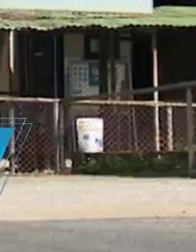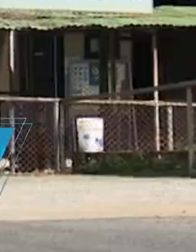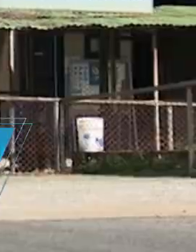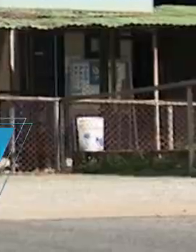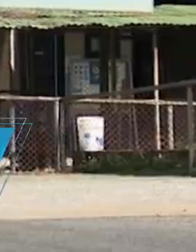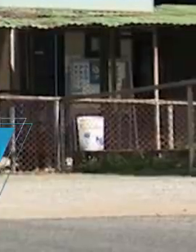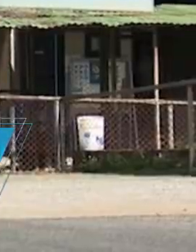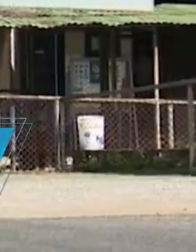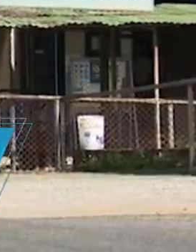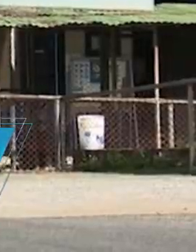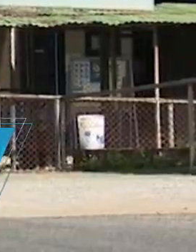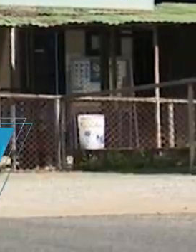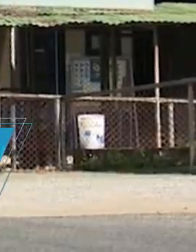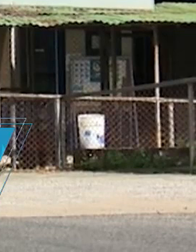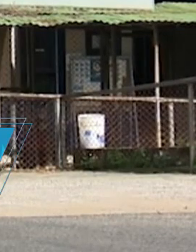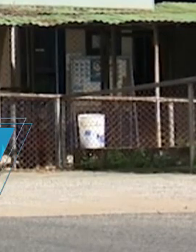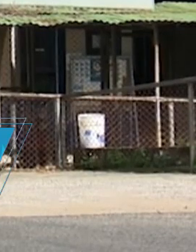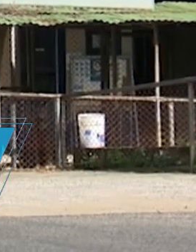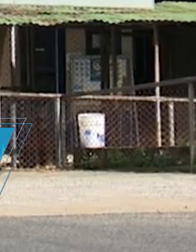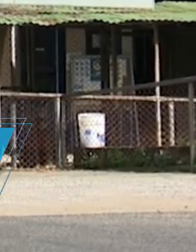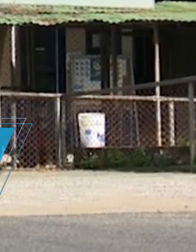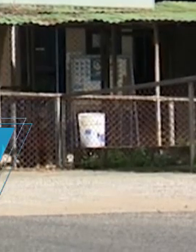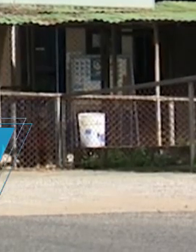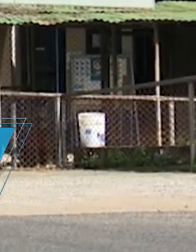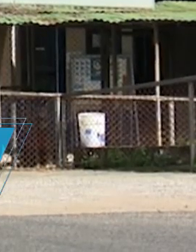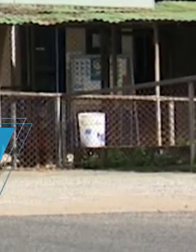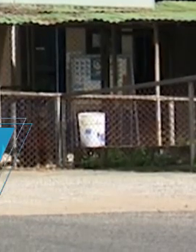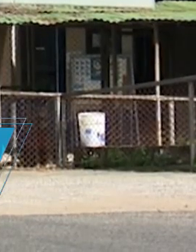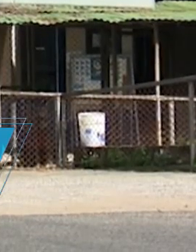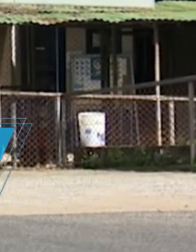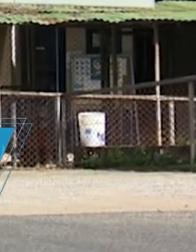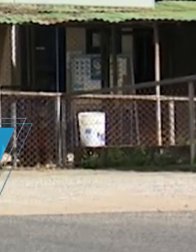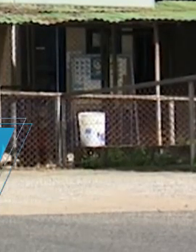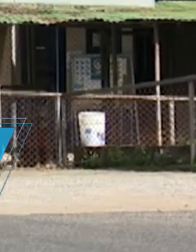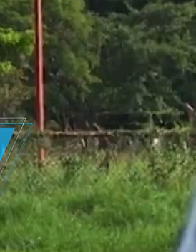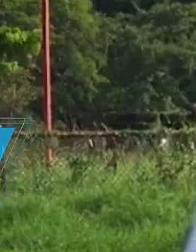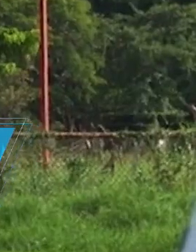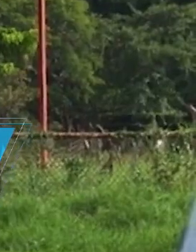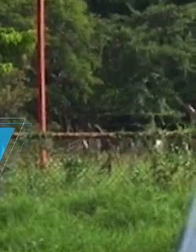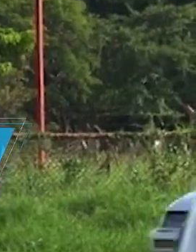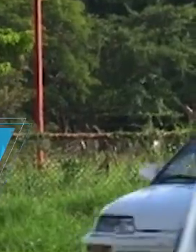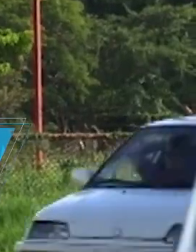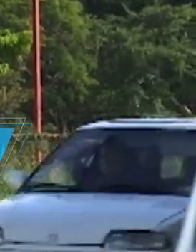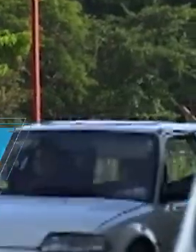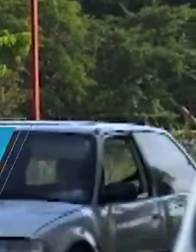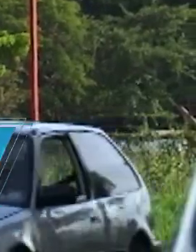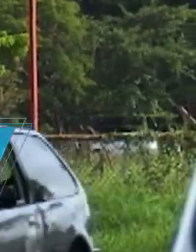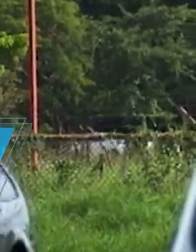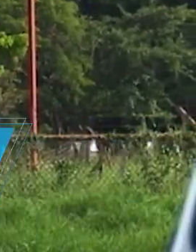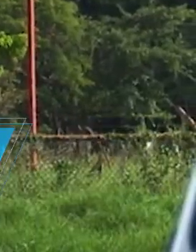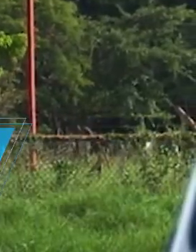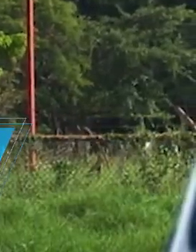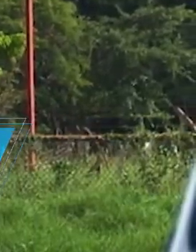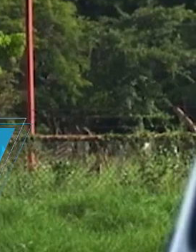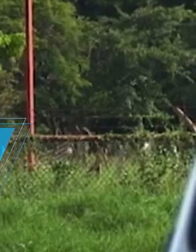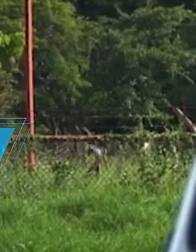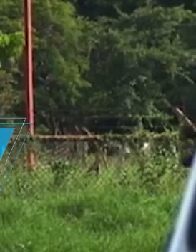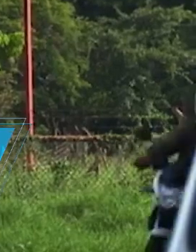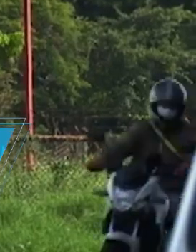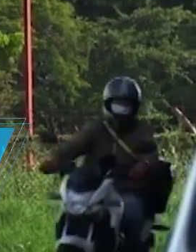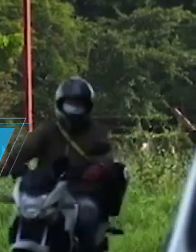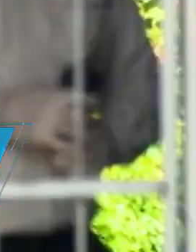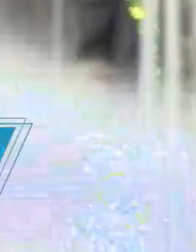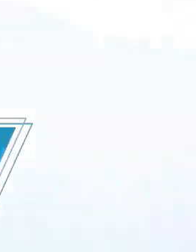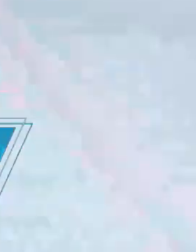Mora, un funcionario de este mismo centro y un funcionario de oficinas centrales. En cuanto a los privados de libertad, 8 son del